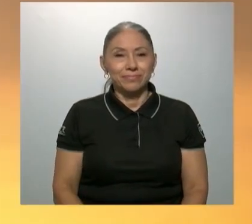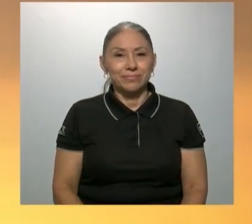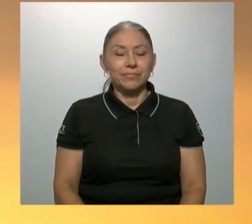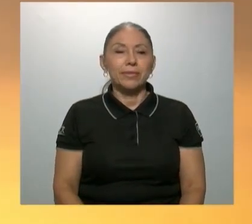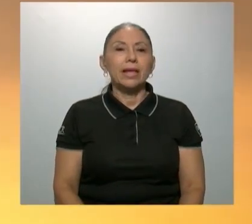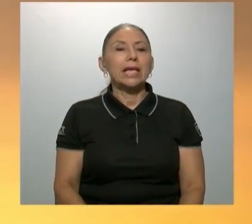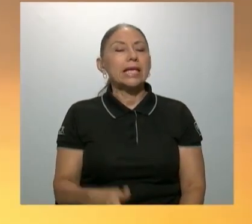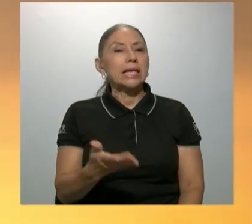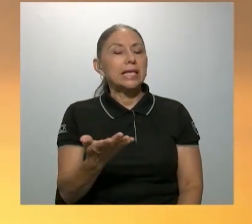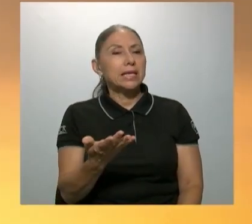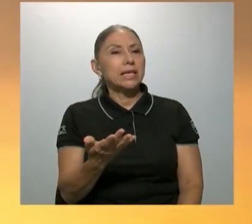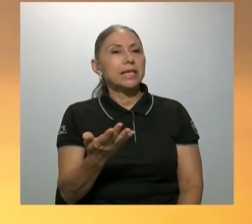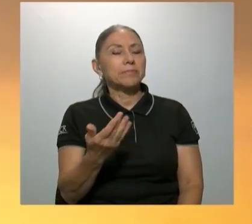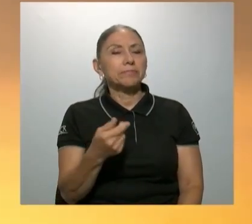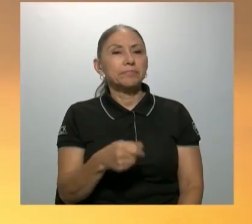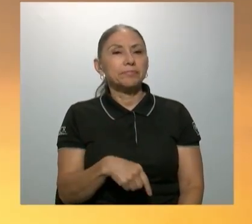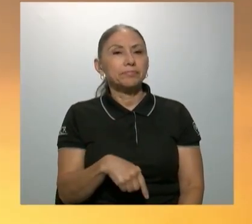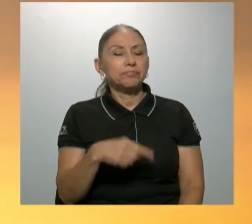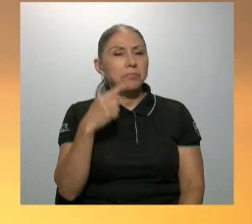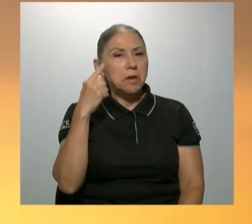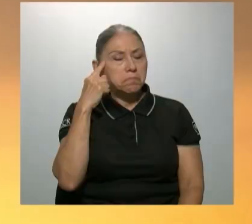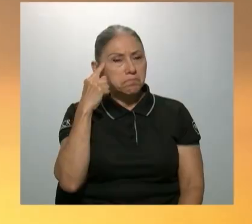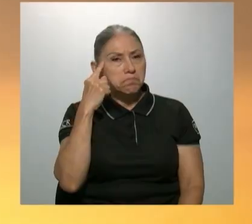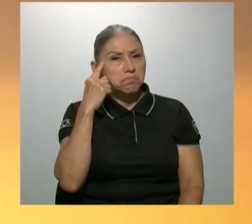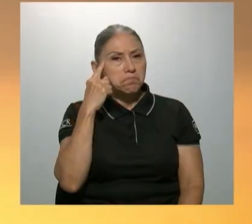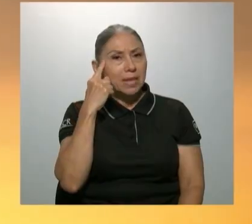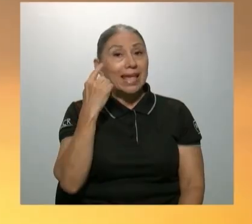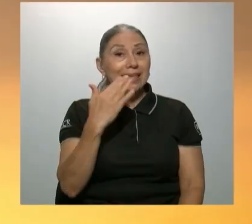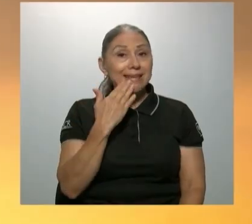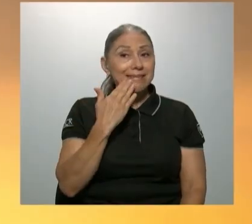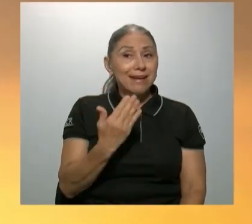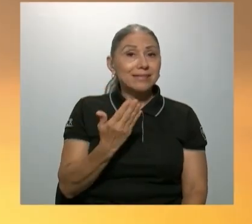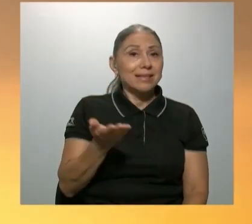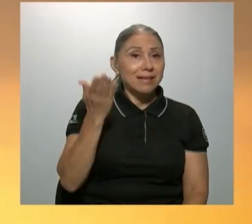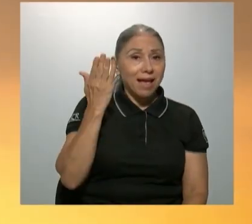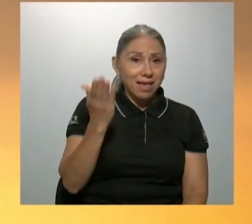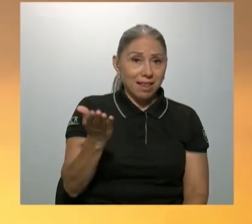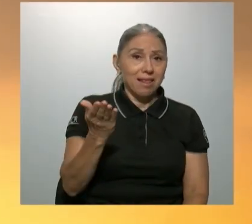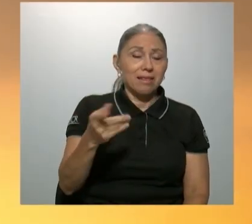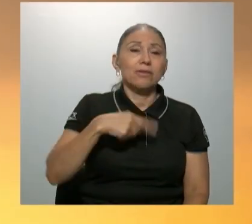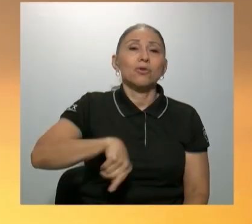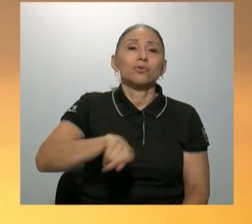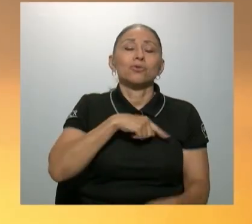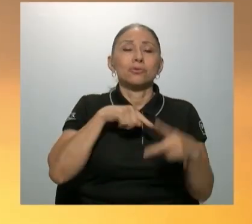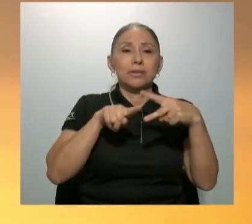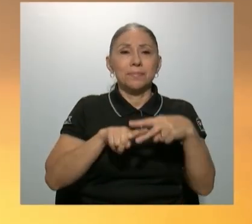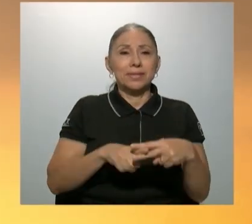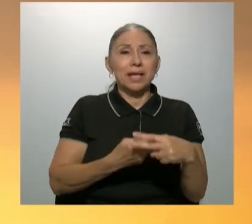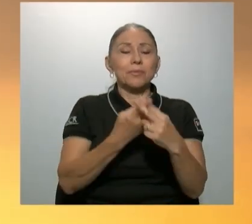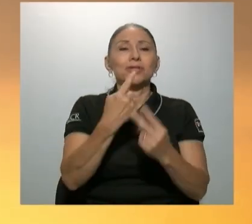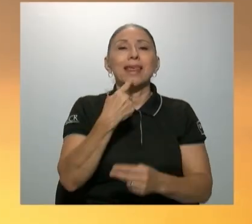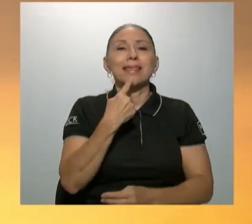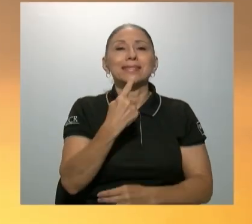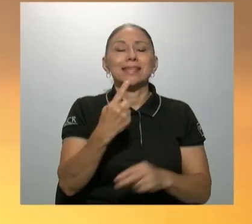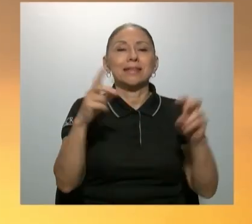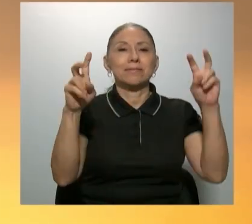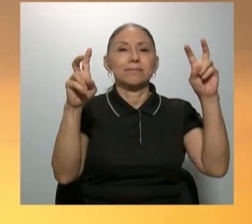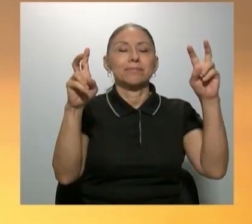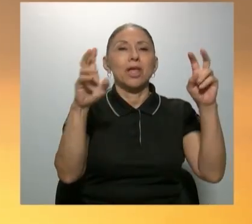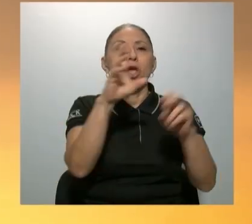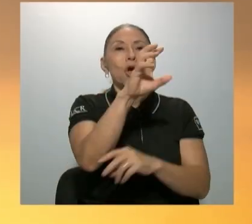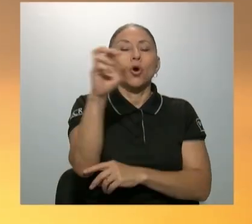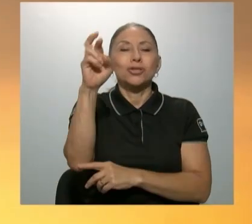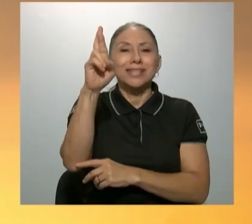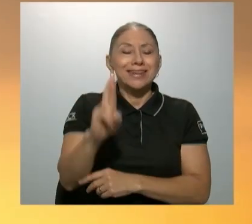Me parece a mí que gracias a él empezamos a decir Costa Rica tiene